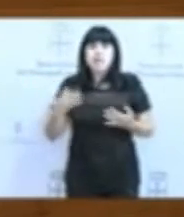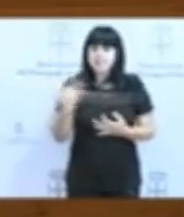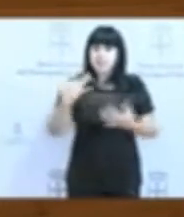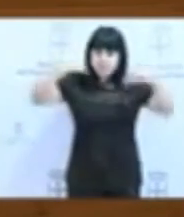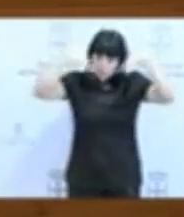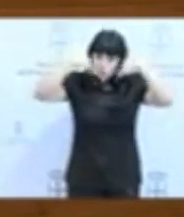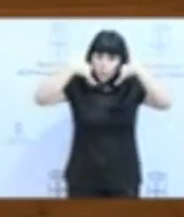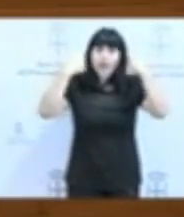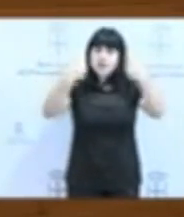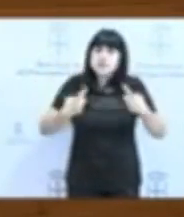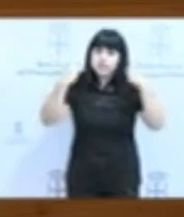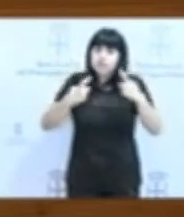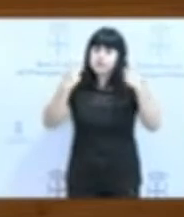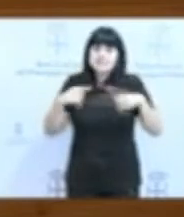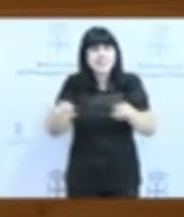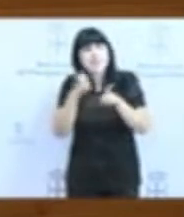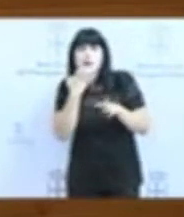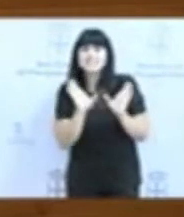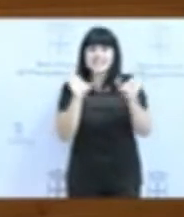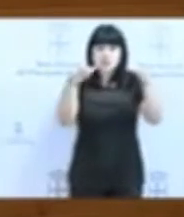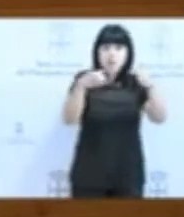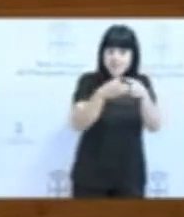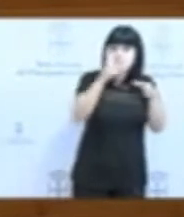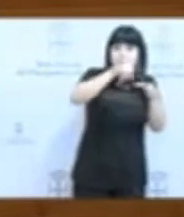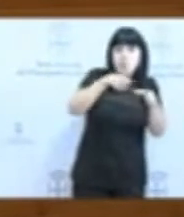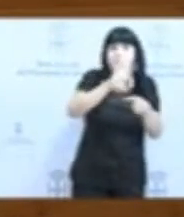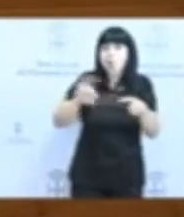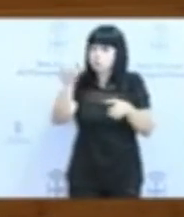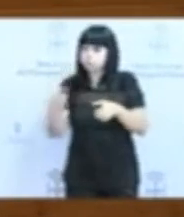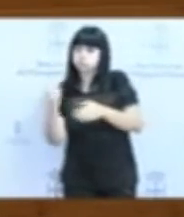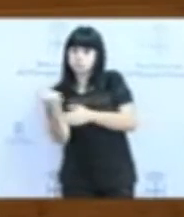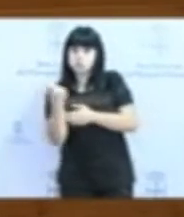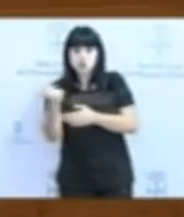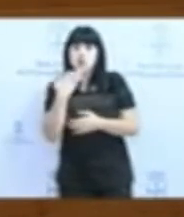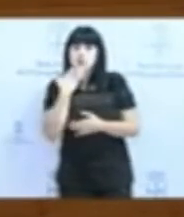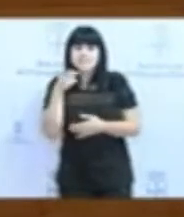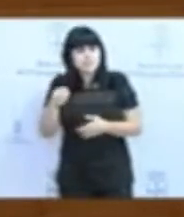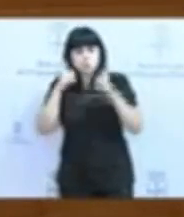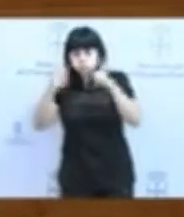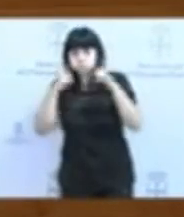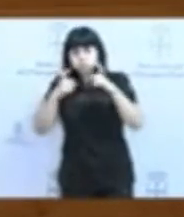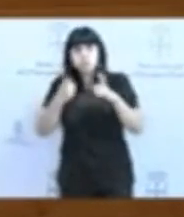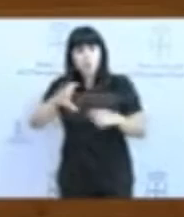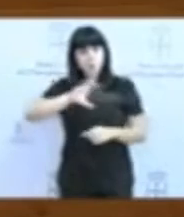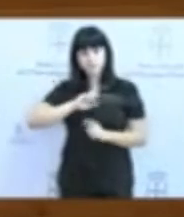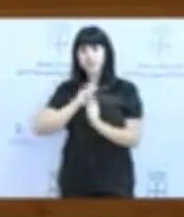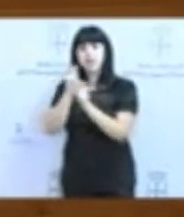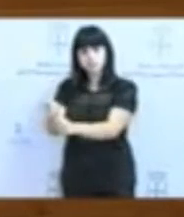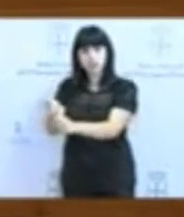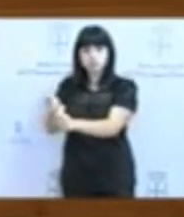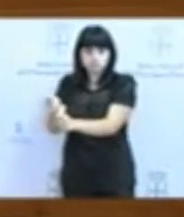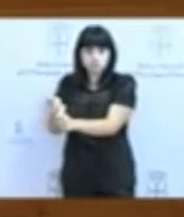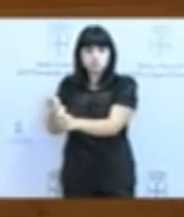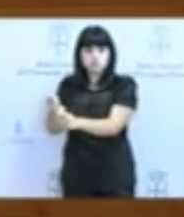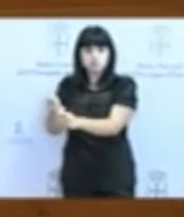en equipo o individual, tienes derecho a una medalla si tú lo has ganado. Nadie va a recibir unas medallas y a la mitad del equipo se